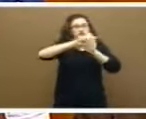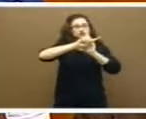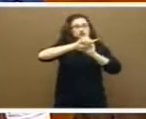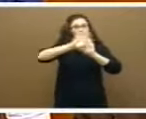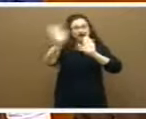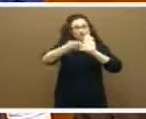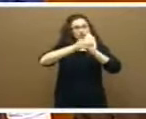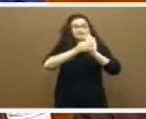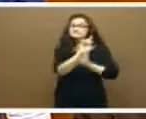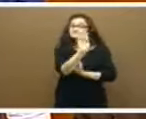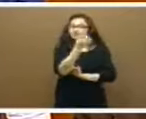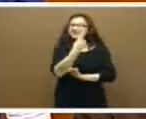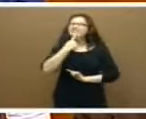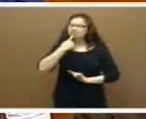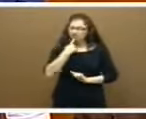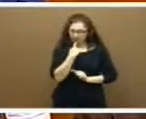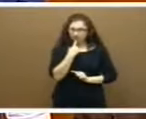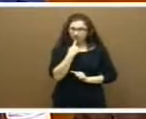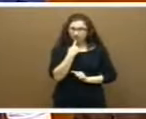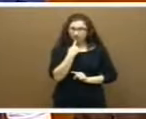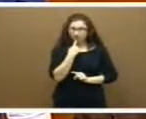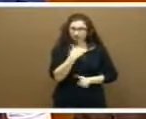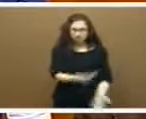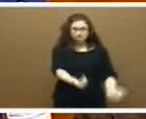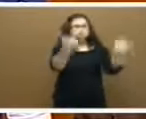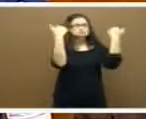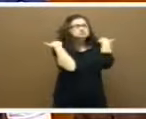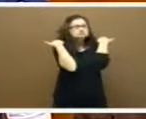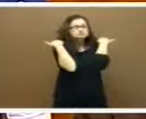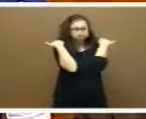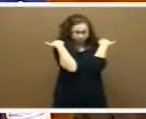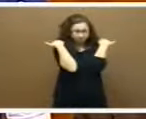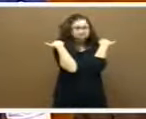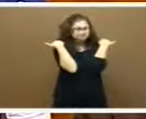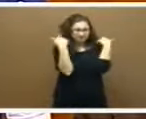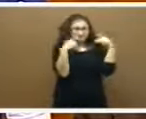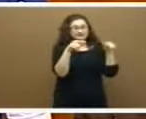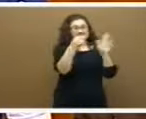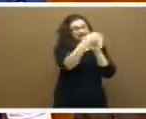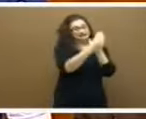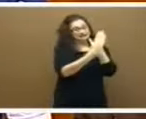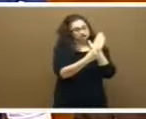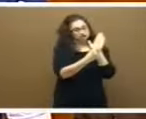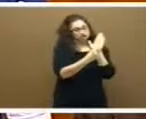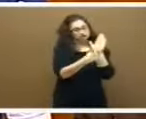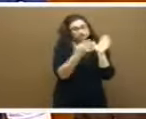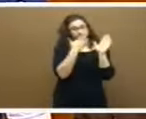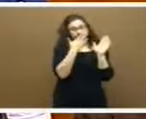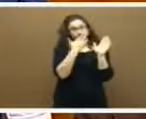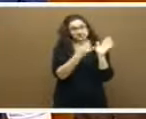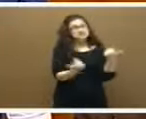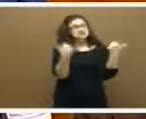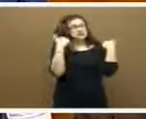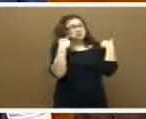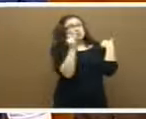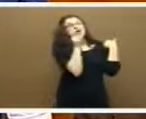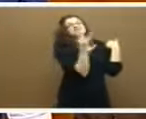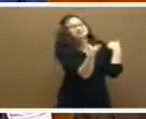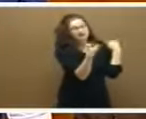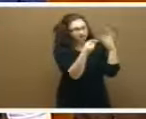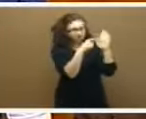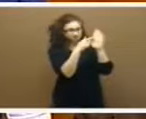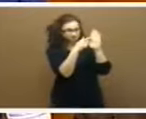se dice que a quien corresponde aprobar, a quien corresponde establecer los criterios, el alcance y la cuantía